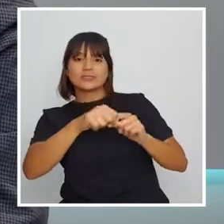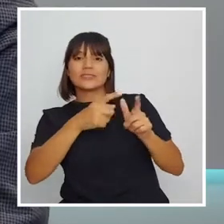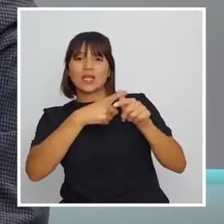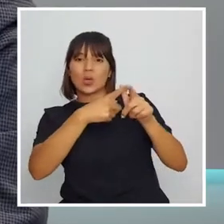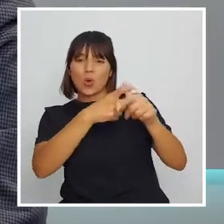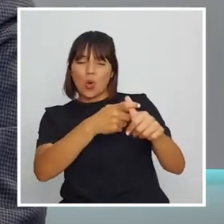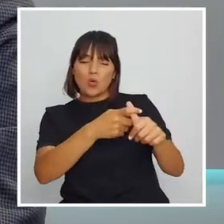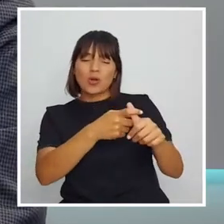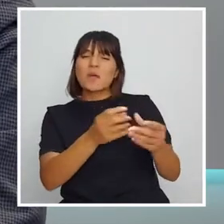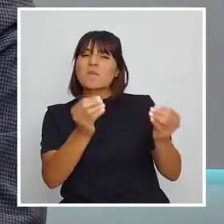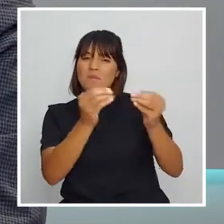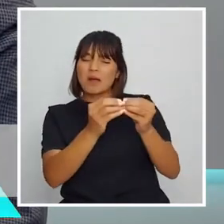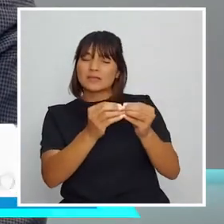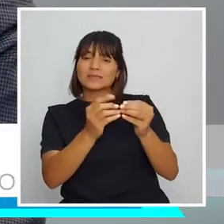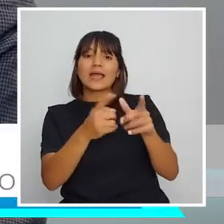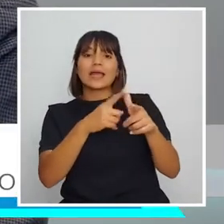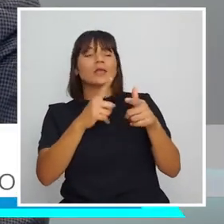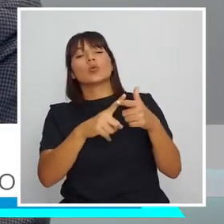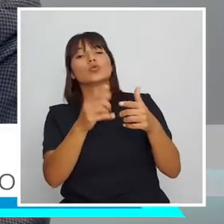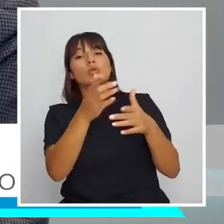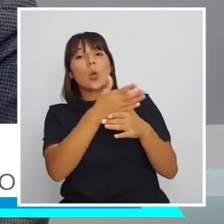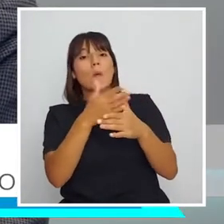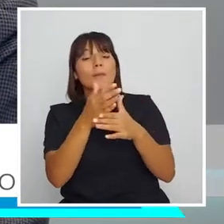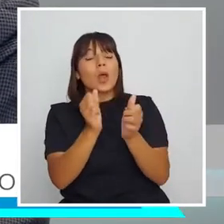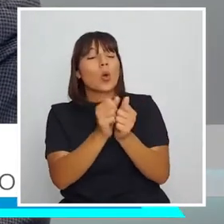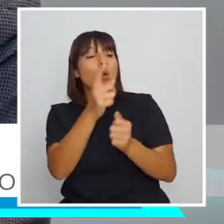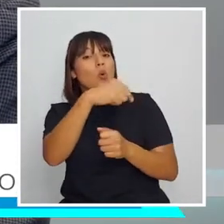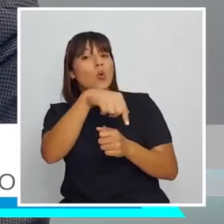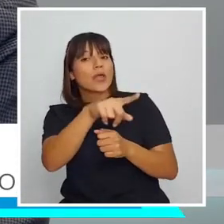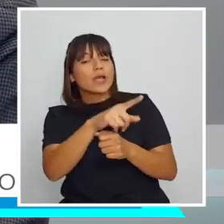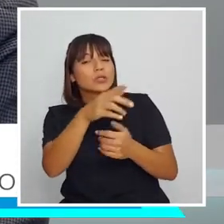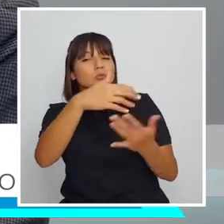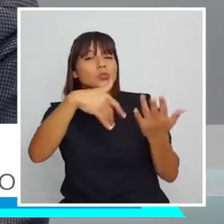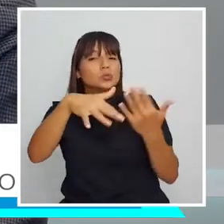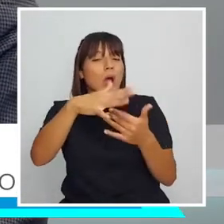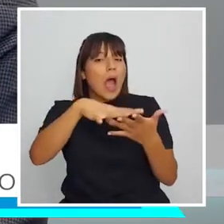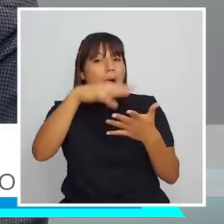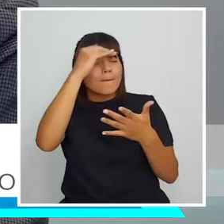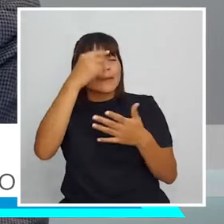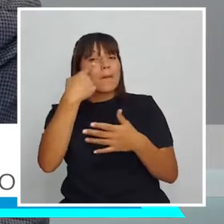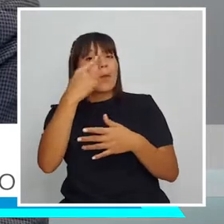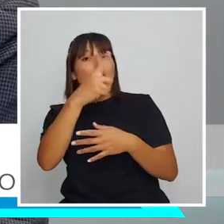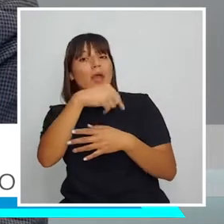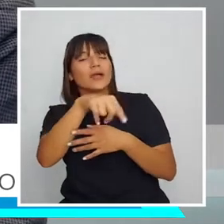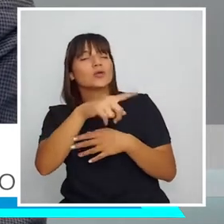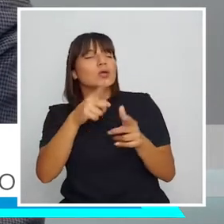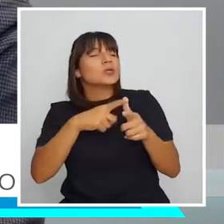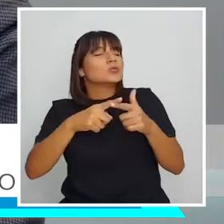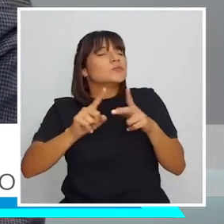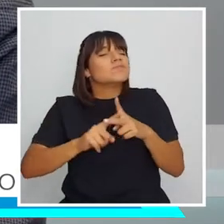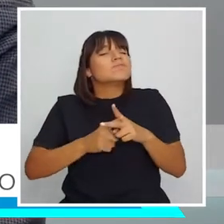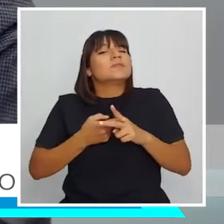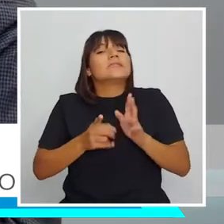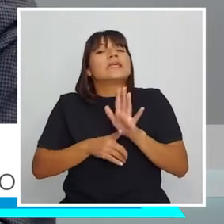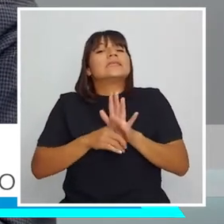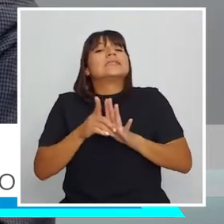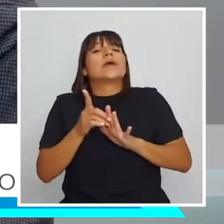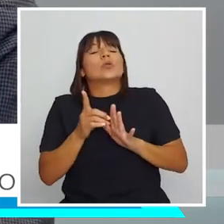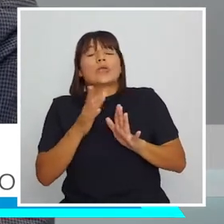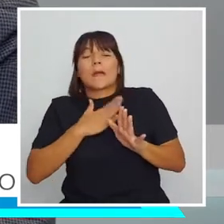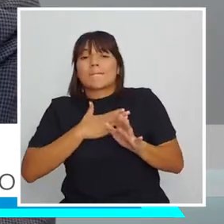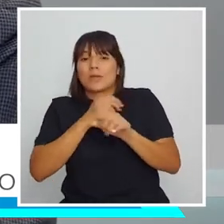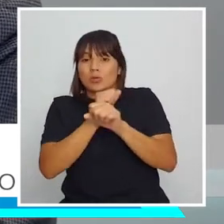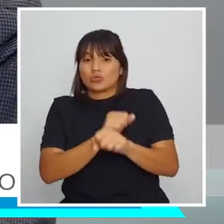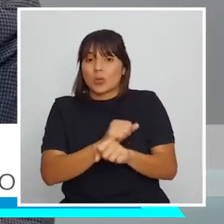cierta regularidad, y entonces el compartir con ellos, compartir ese rato, aprender de ellos, me comienza a desarrollar ese hábito. Con el ahorro